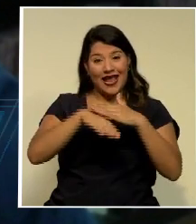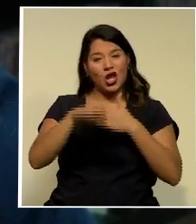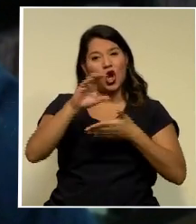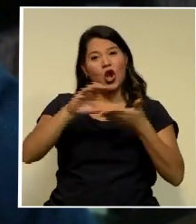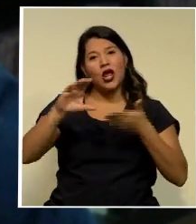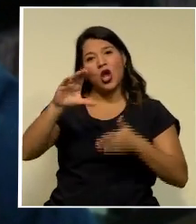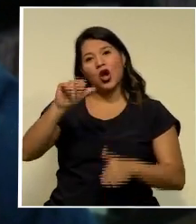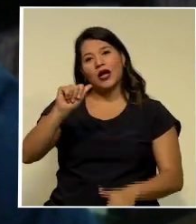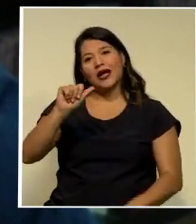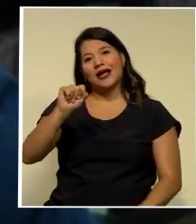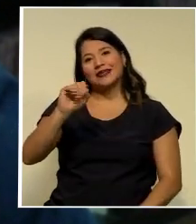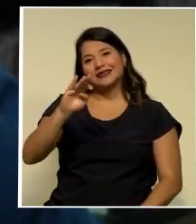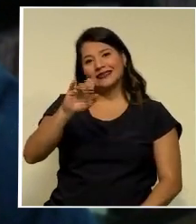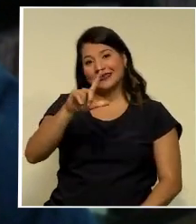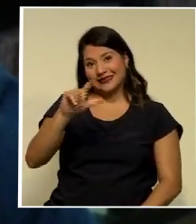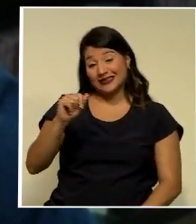cine.